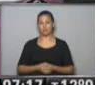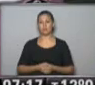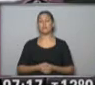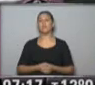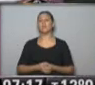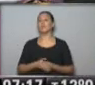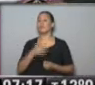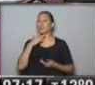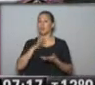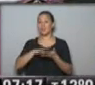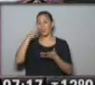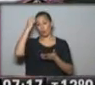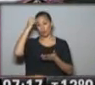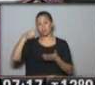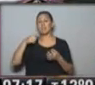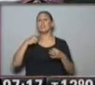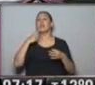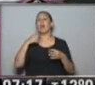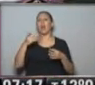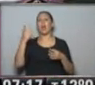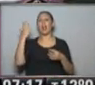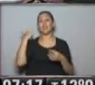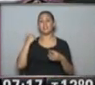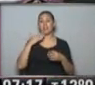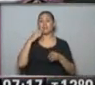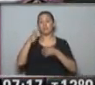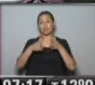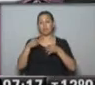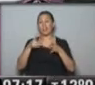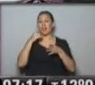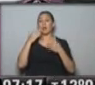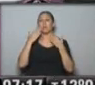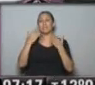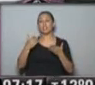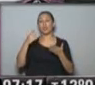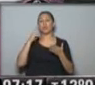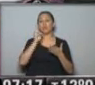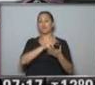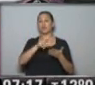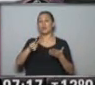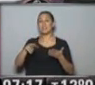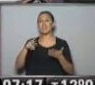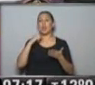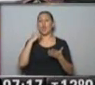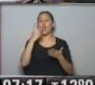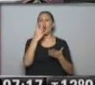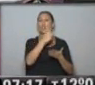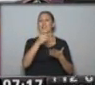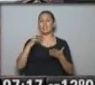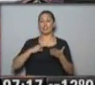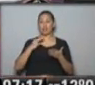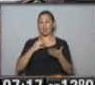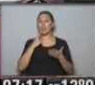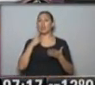Bueno, referentes de la justicia estuvieron presentes ayer durante la presentación en el Museo del Bicentenario. Por su parte, la oposición no